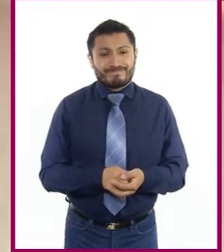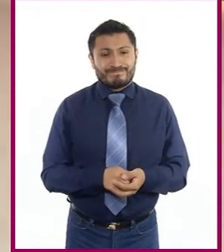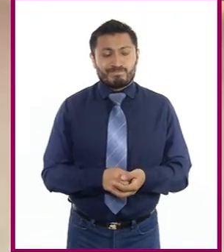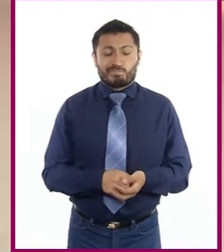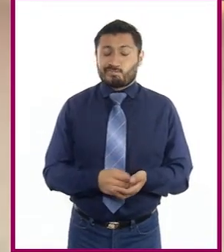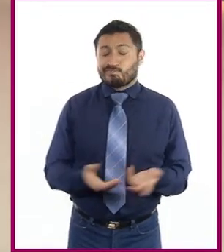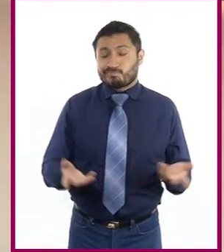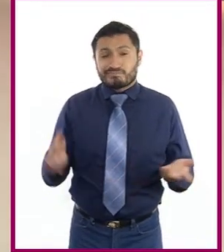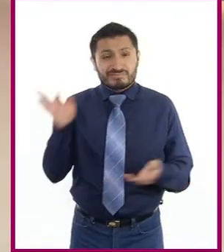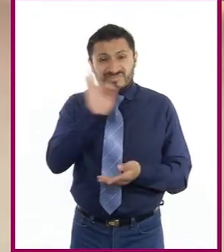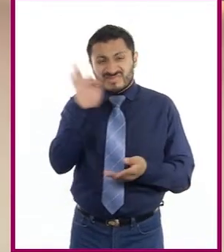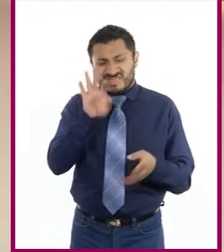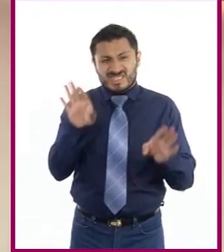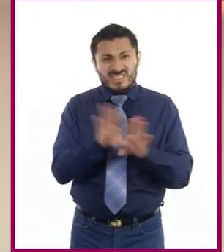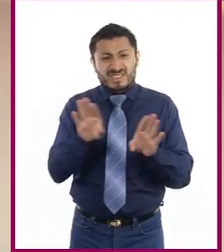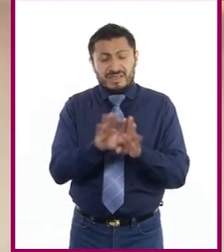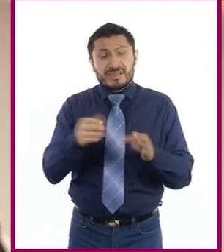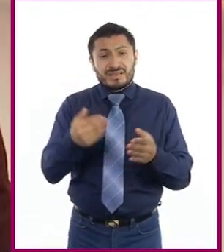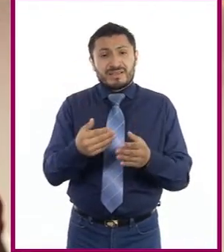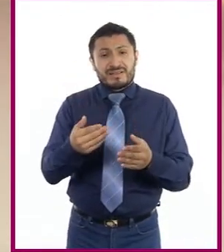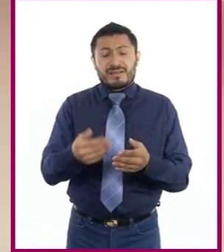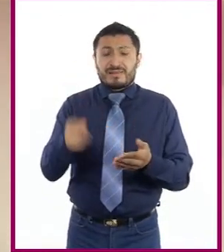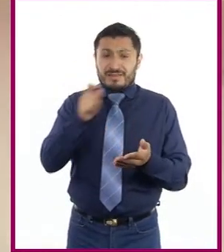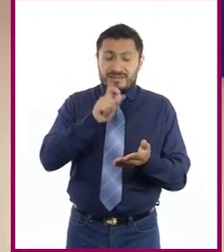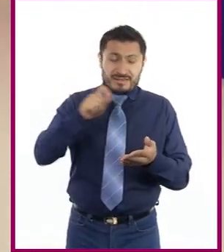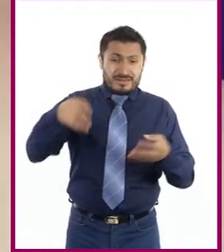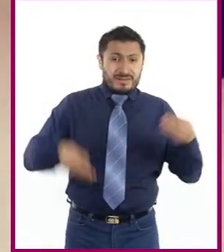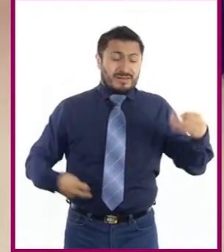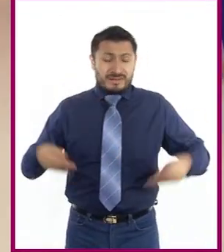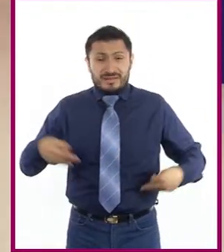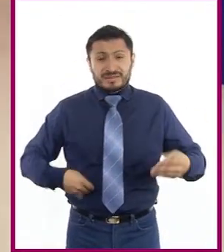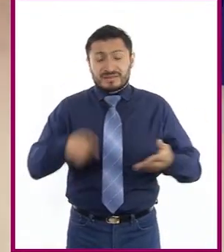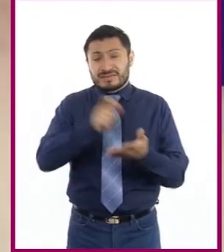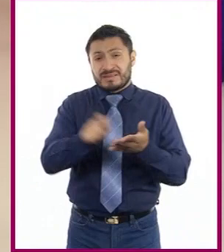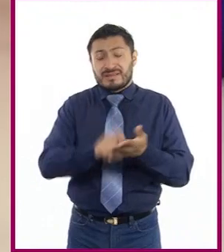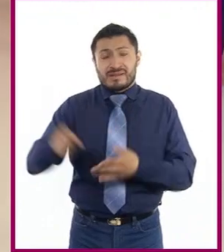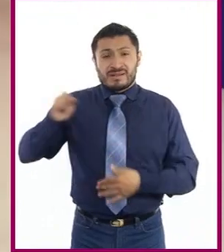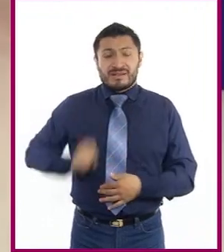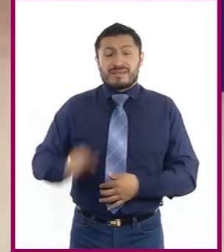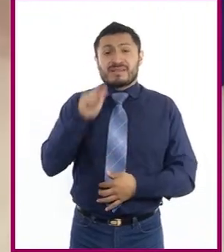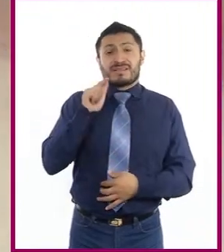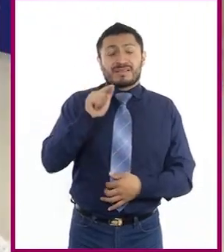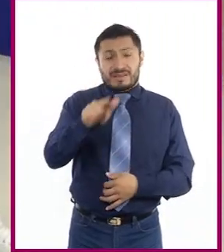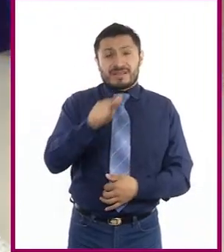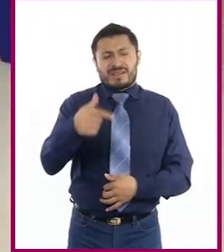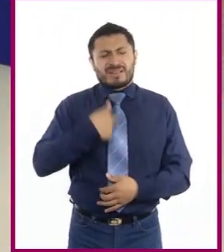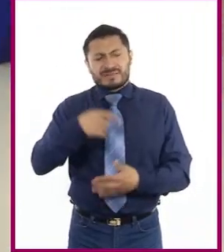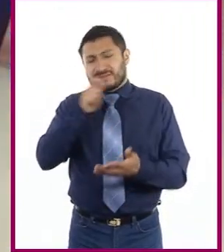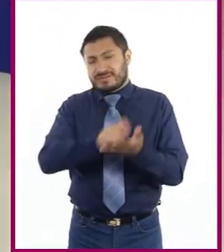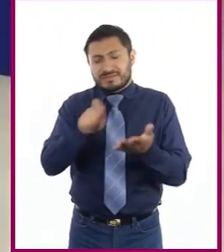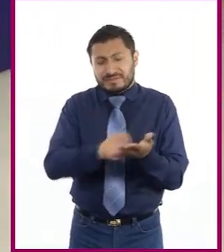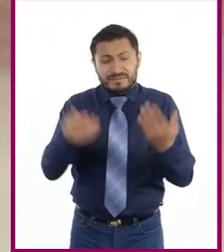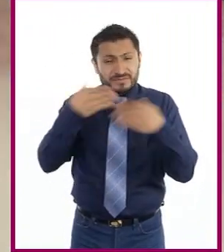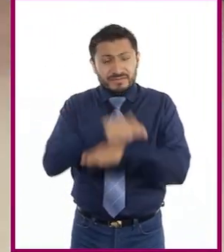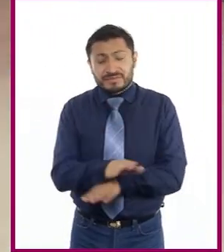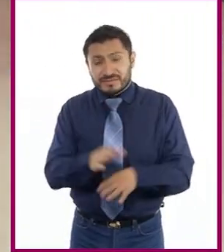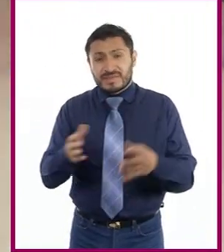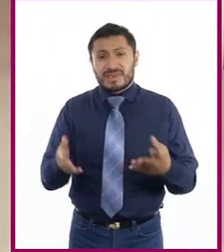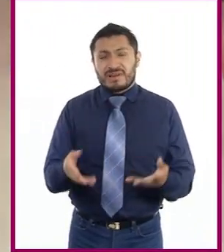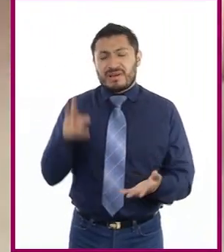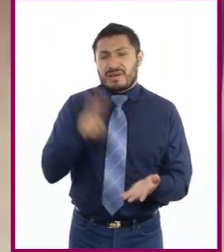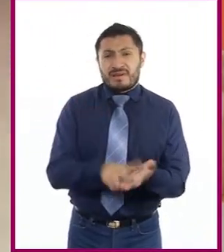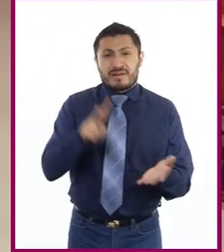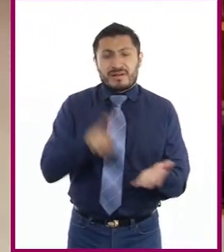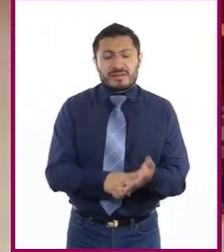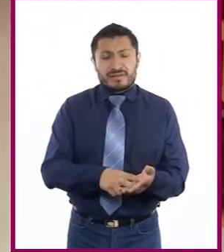Bueno, quizá como la obra fue escrita en el siglo XVII, puedo anotar datos relativos a los valores que imperaban en la